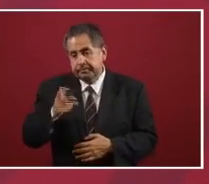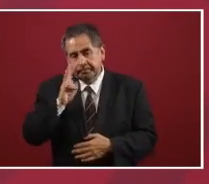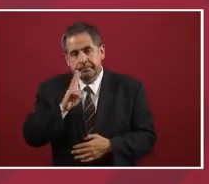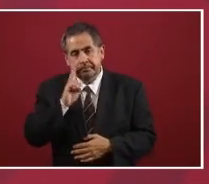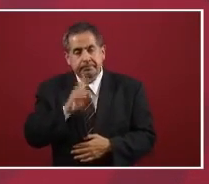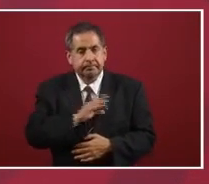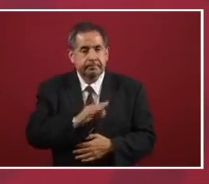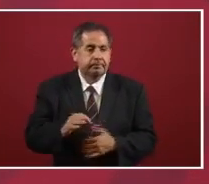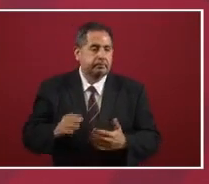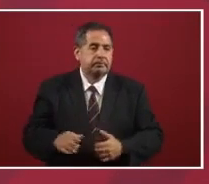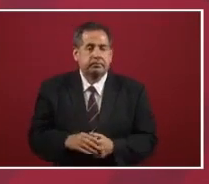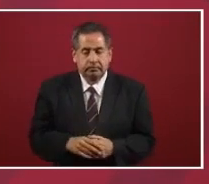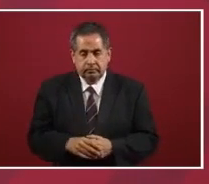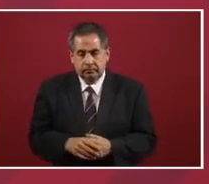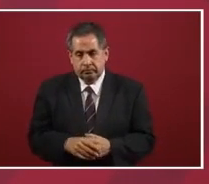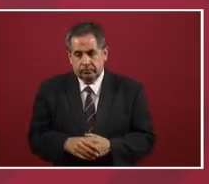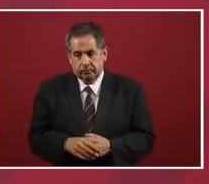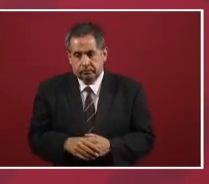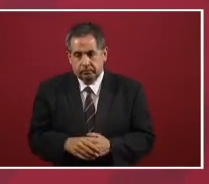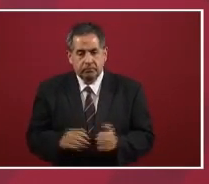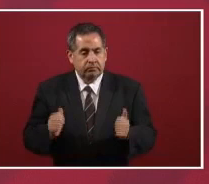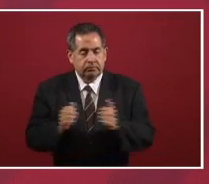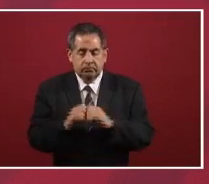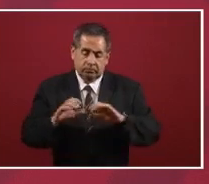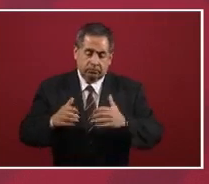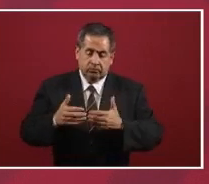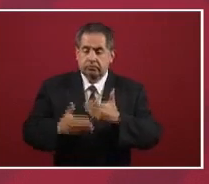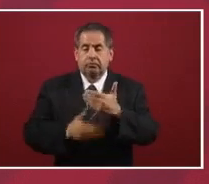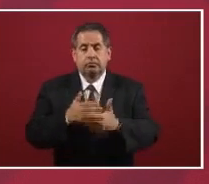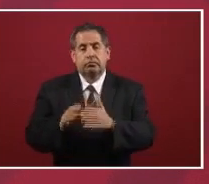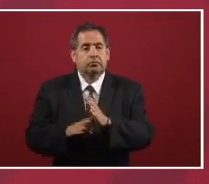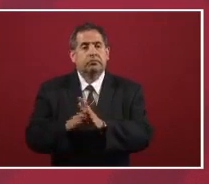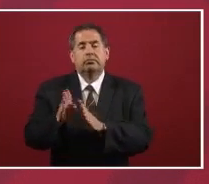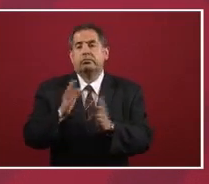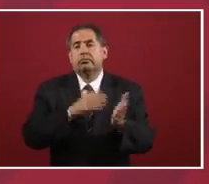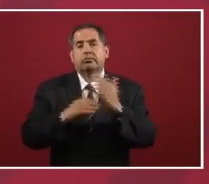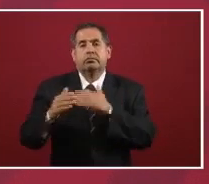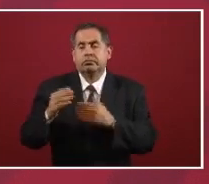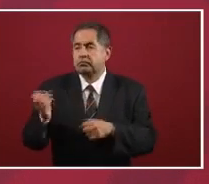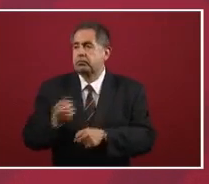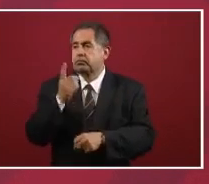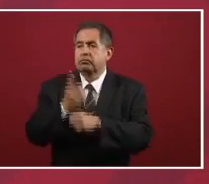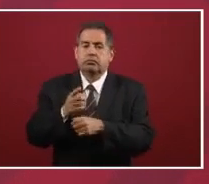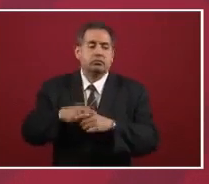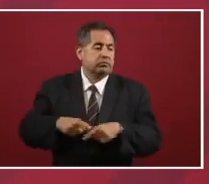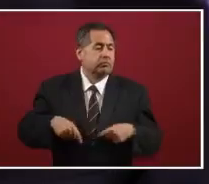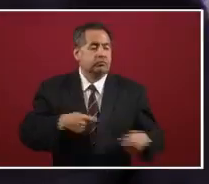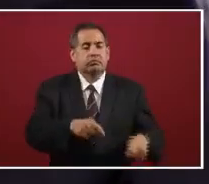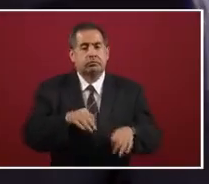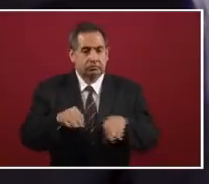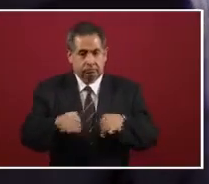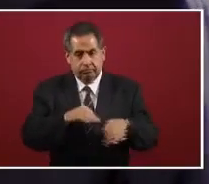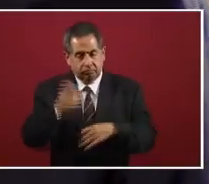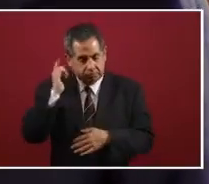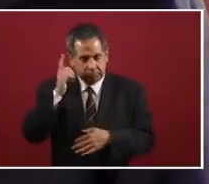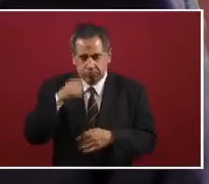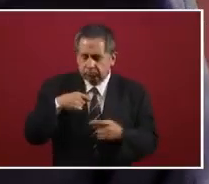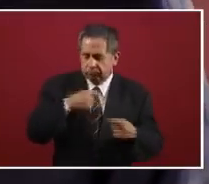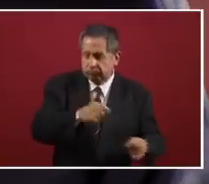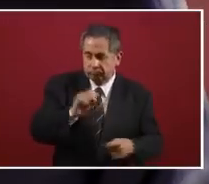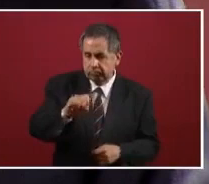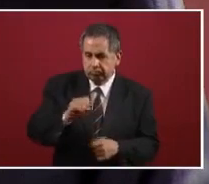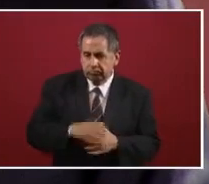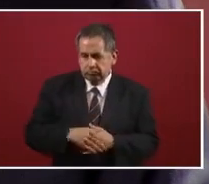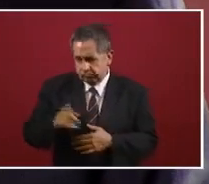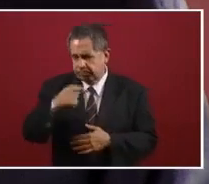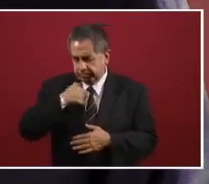podamos, con el desarrollo, dar oportunidades de trabajo a este sector. Sí,